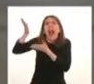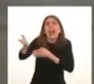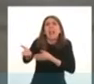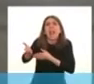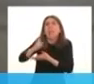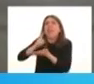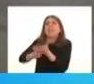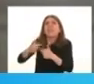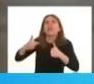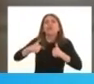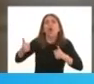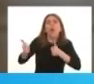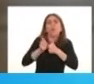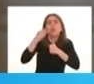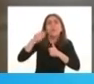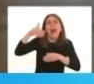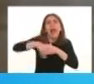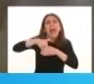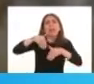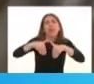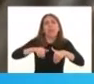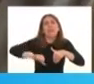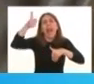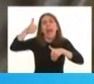Cristina y con todos ustedes.